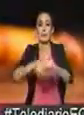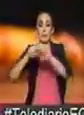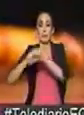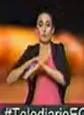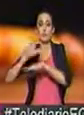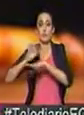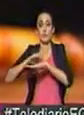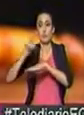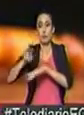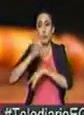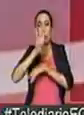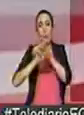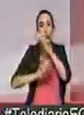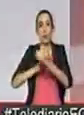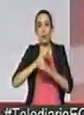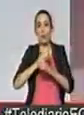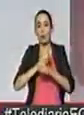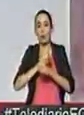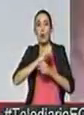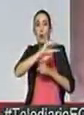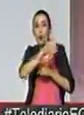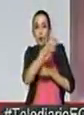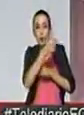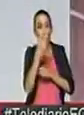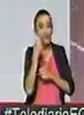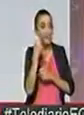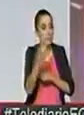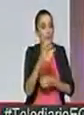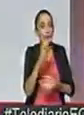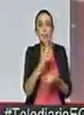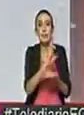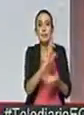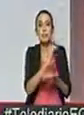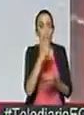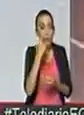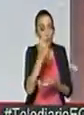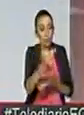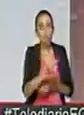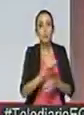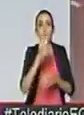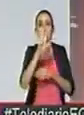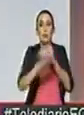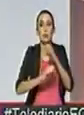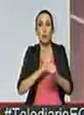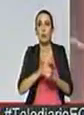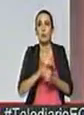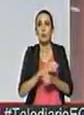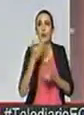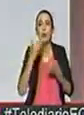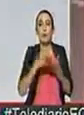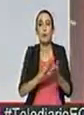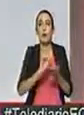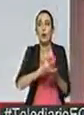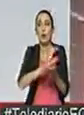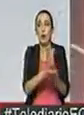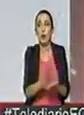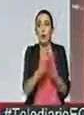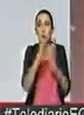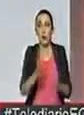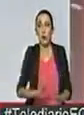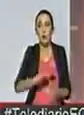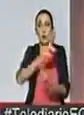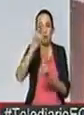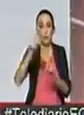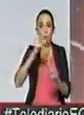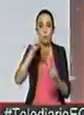a 4 años de prisión, mientras que otras 5 en calidad de cómplices. Entre ellos están el asambleísta Jofre Poma y el prefecto